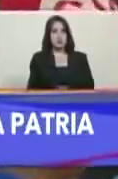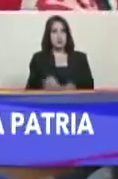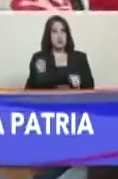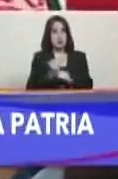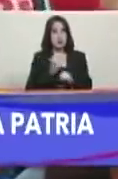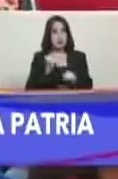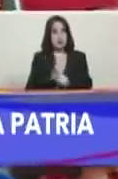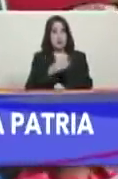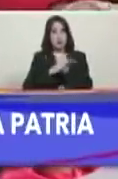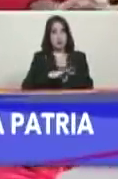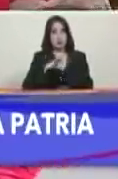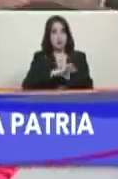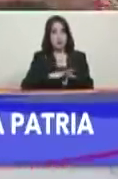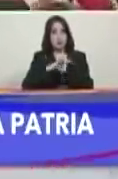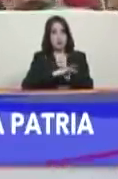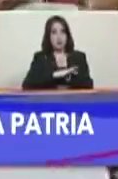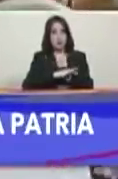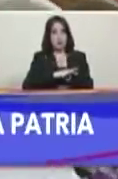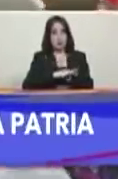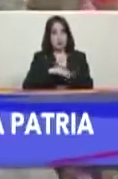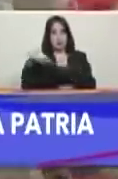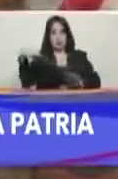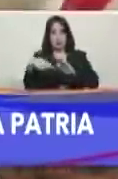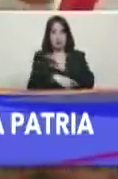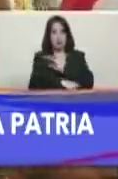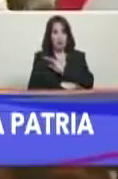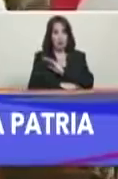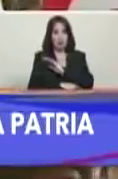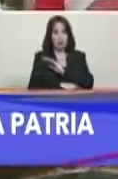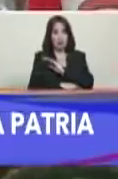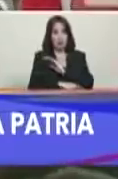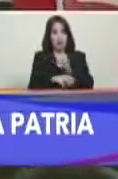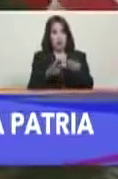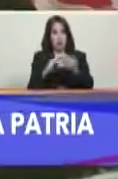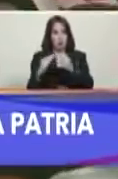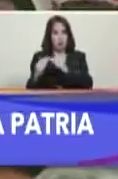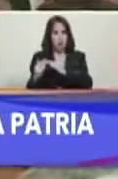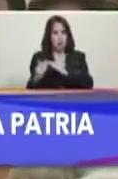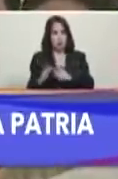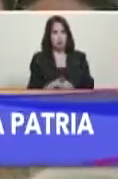social en la profundidad de la comunidad.